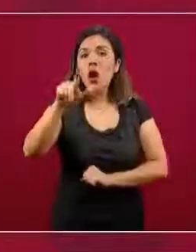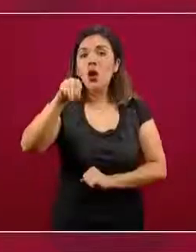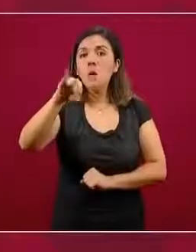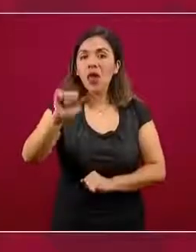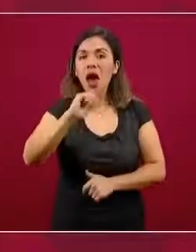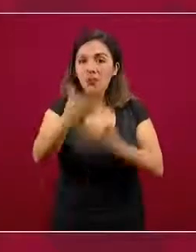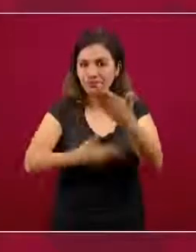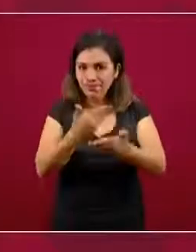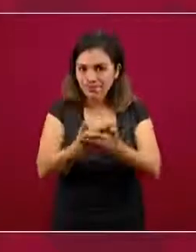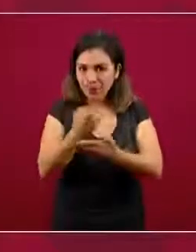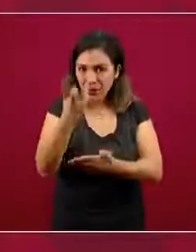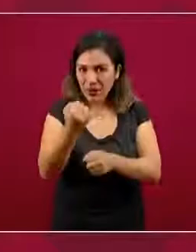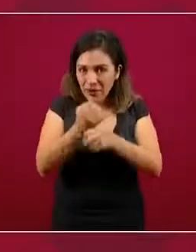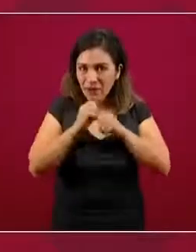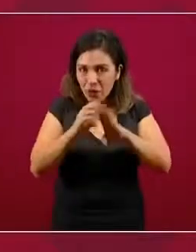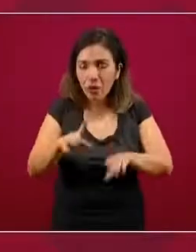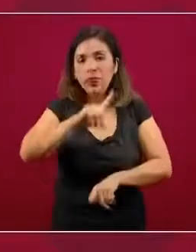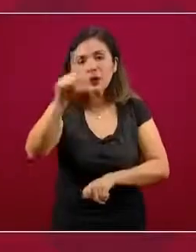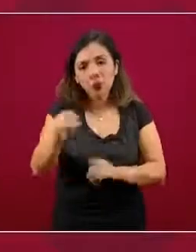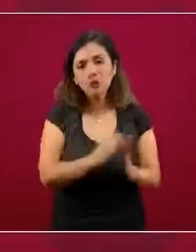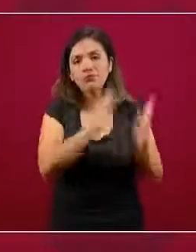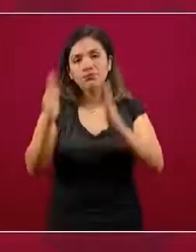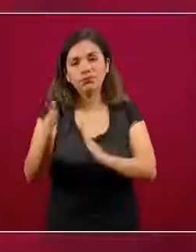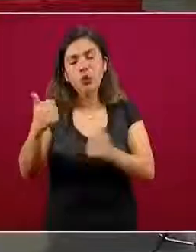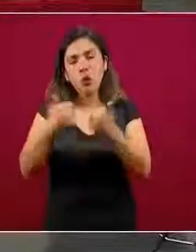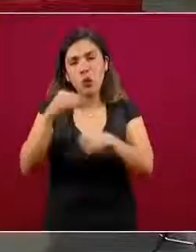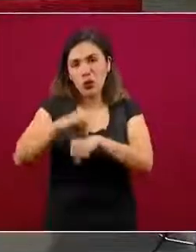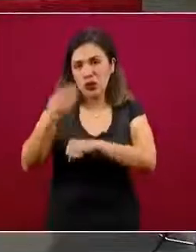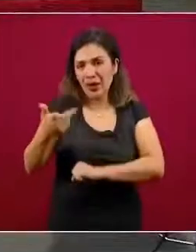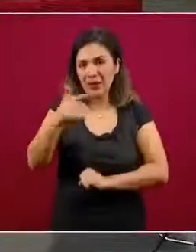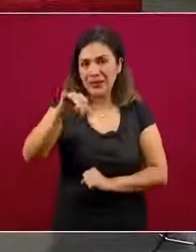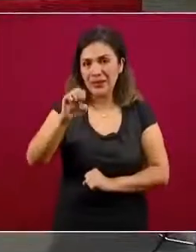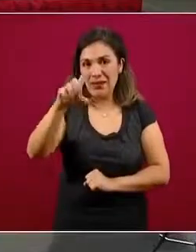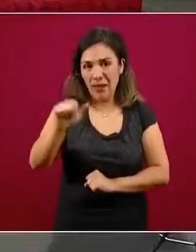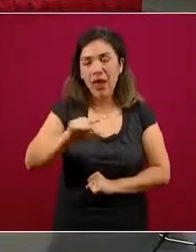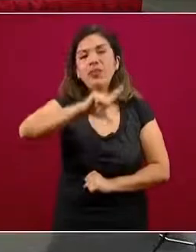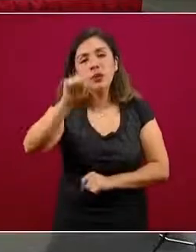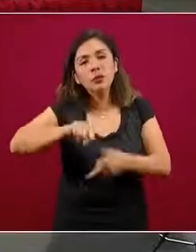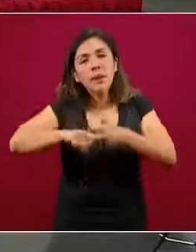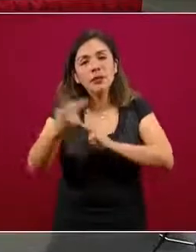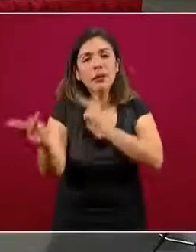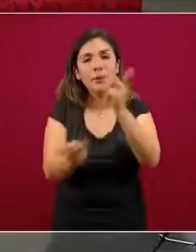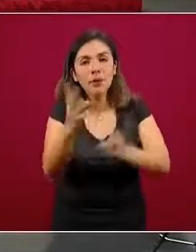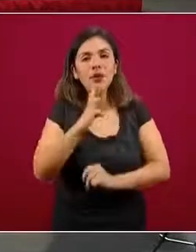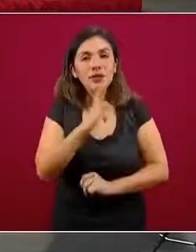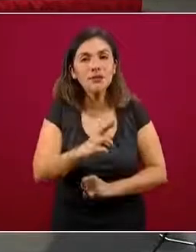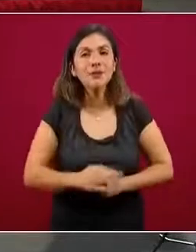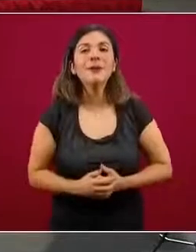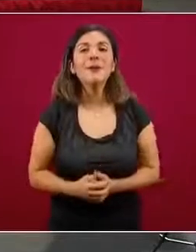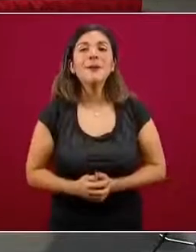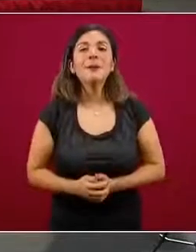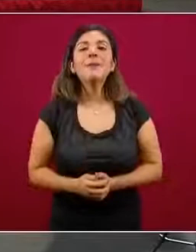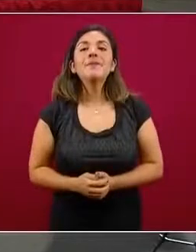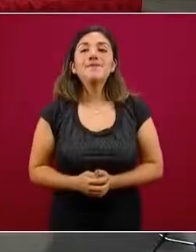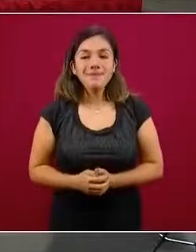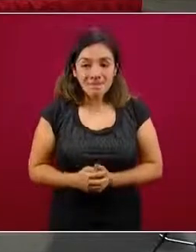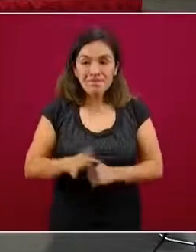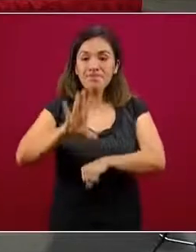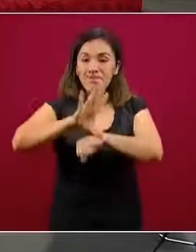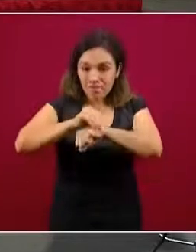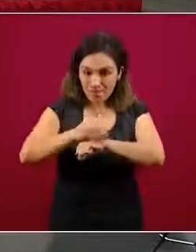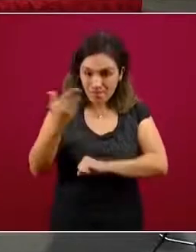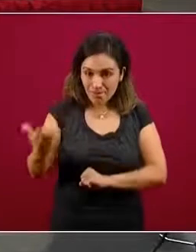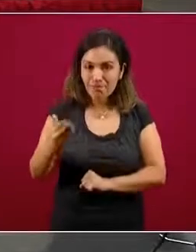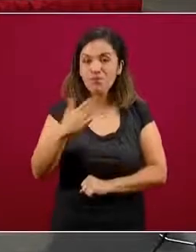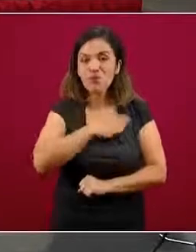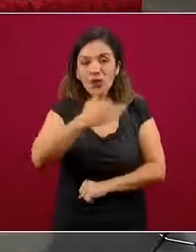presentar el informe, y enseguida pasamos con la doctora Gisela Lara y abrimos a preguntas y respuestas. Con su permiso, señor